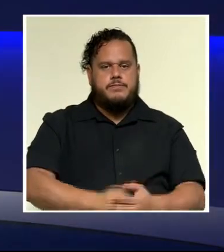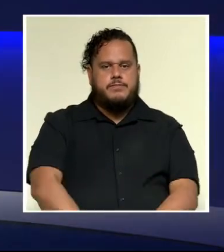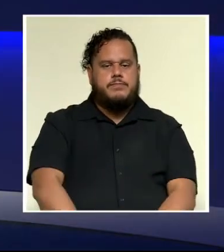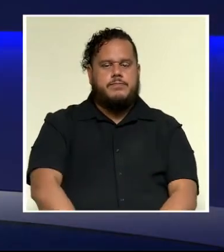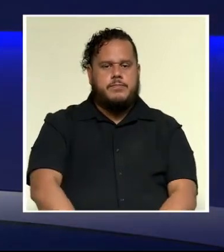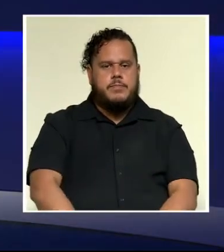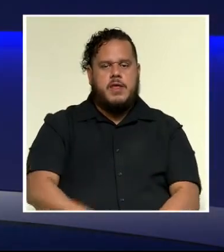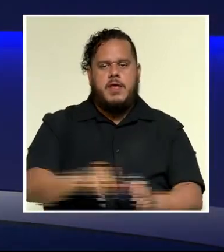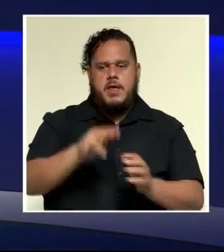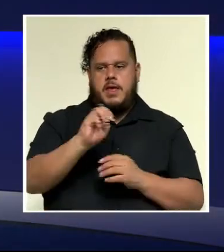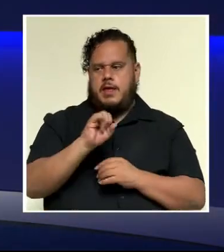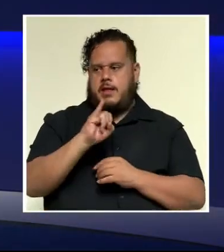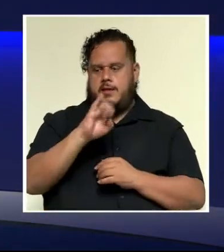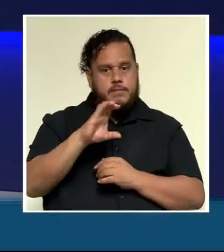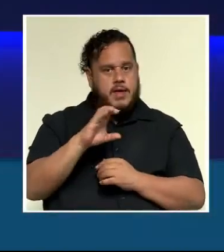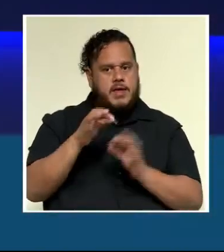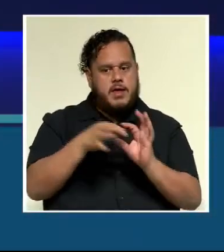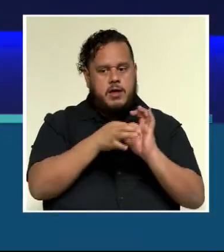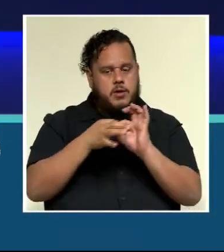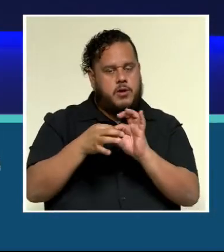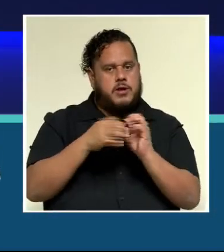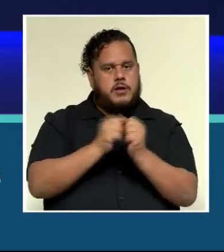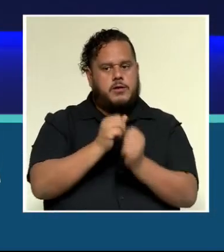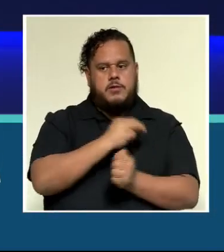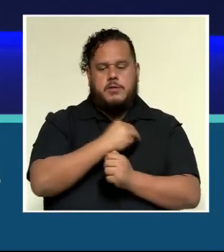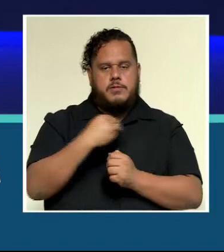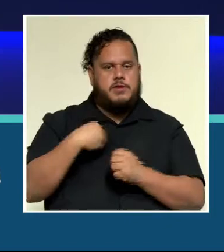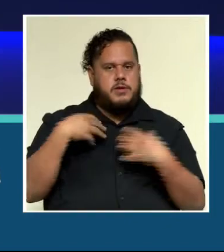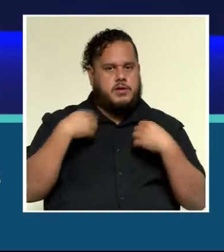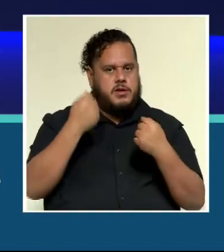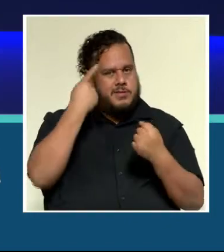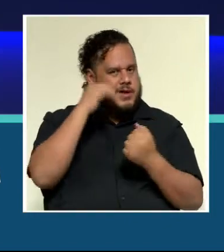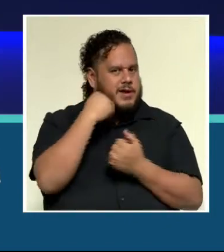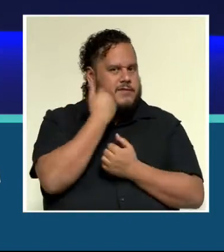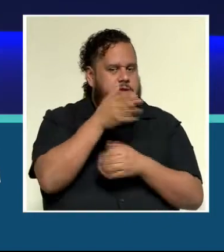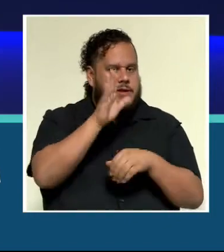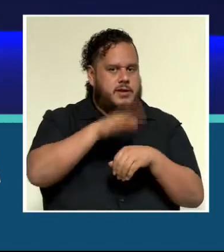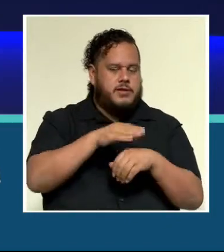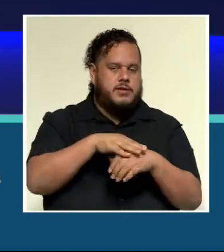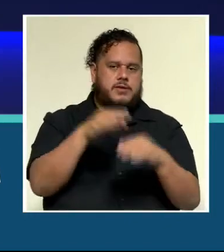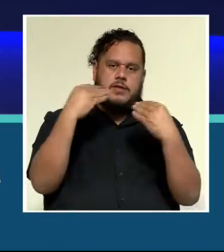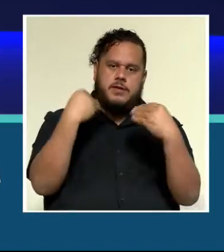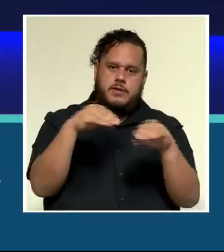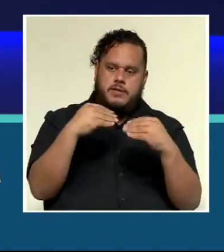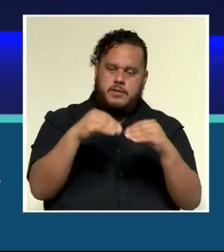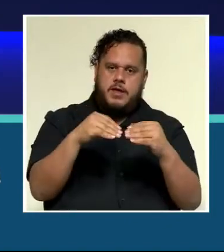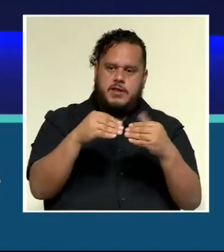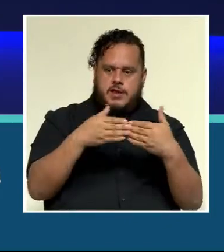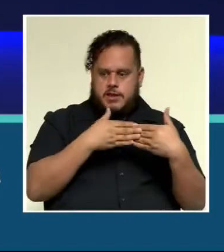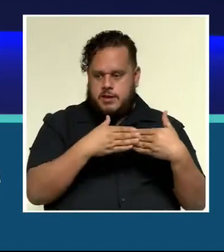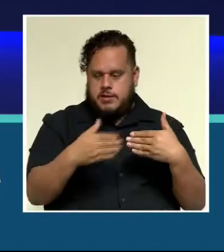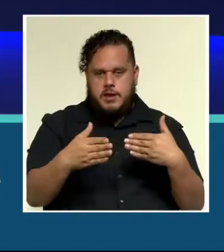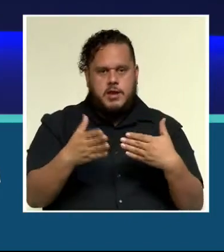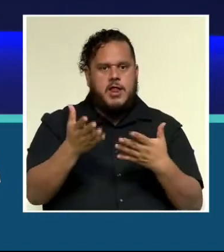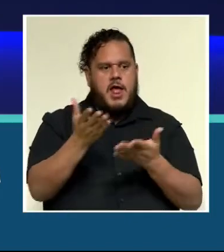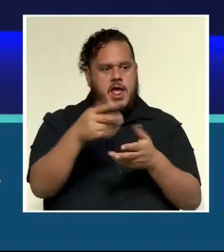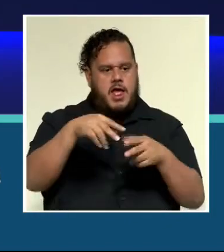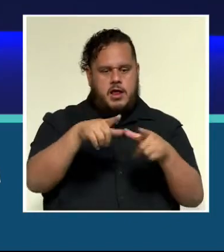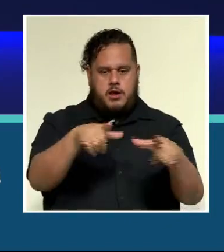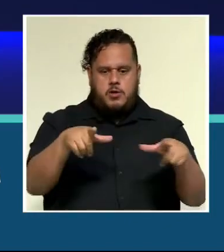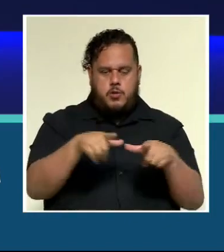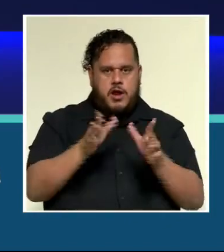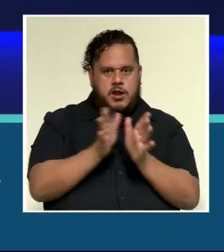El MEIC coordina con el Ministerio de Salud para facilitar la autorización de ventas a plazo en espectáculos públicos debido